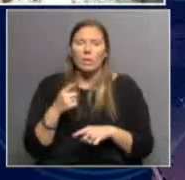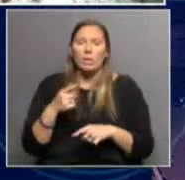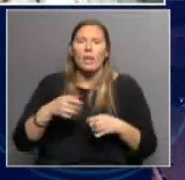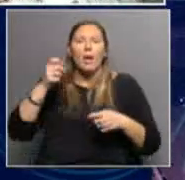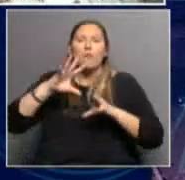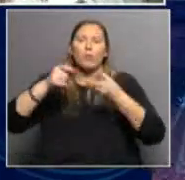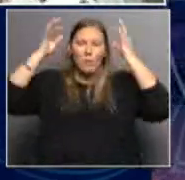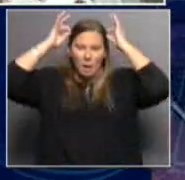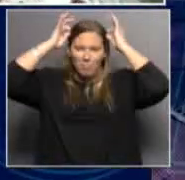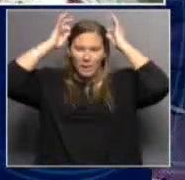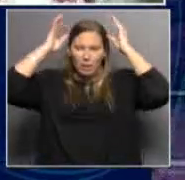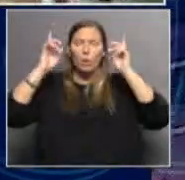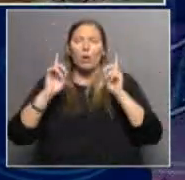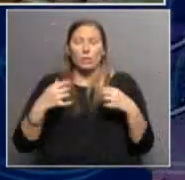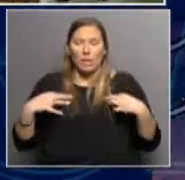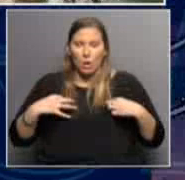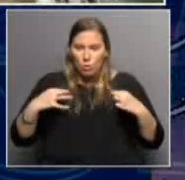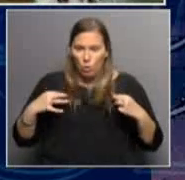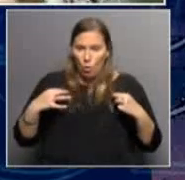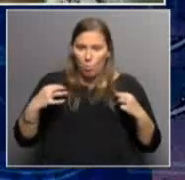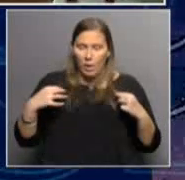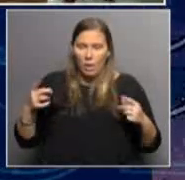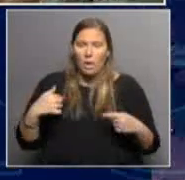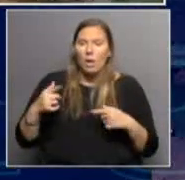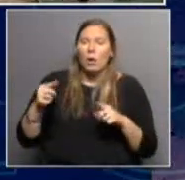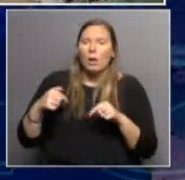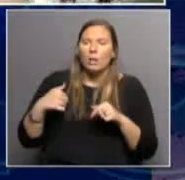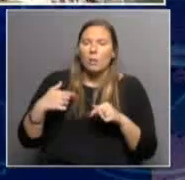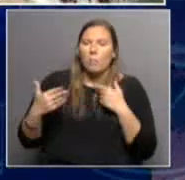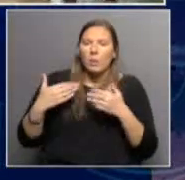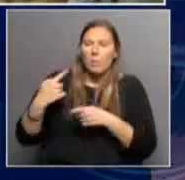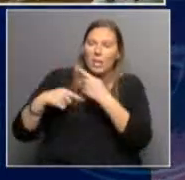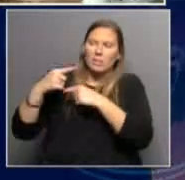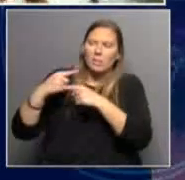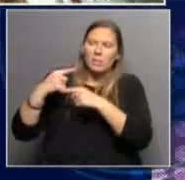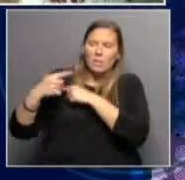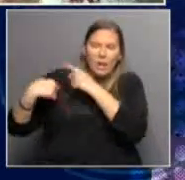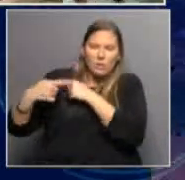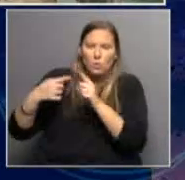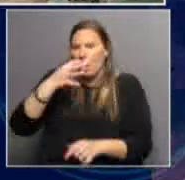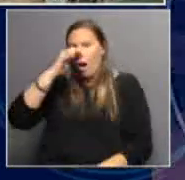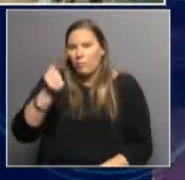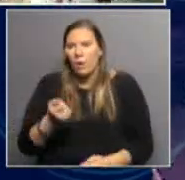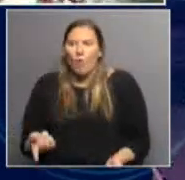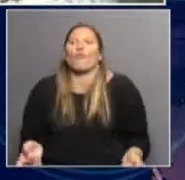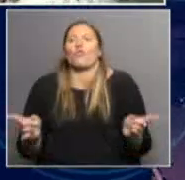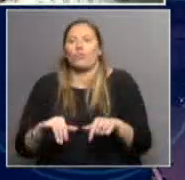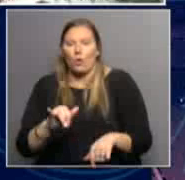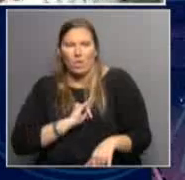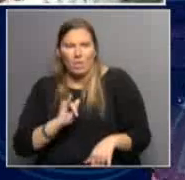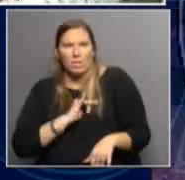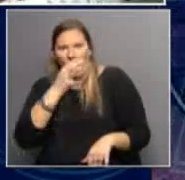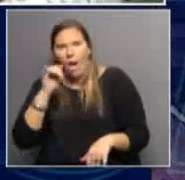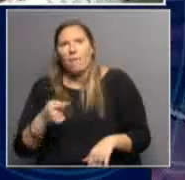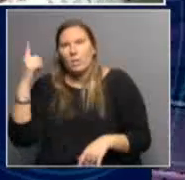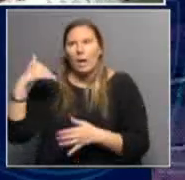peinado hasta la ropa, que se vinculaba mucho con tradiciones más africanas. Hubo una recuperación identitaria muy